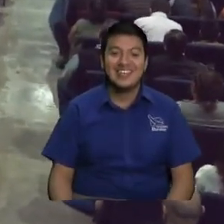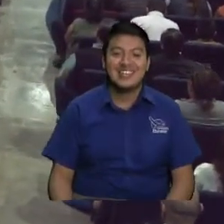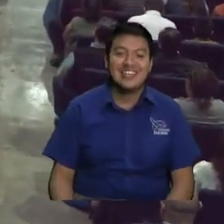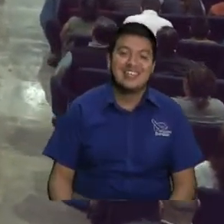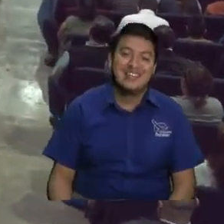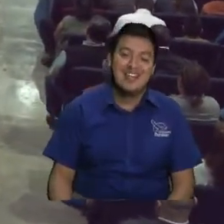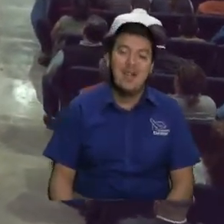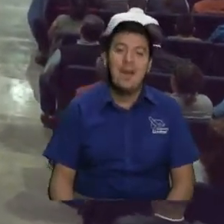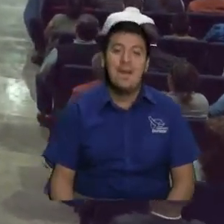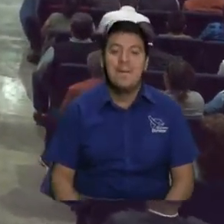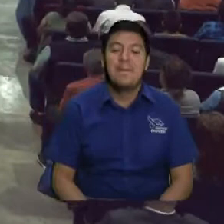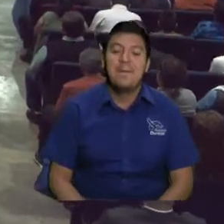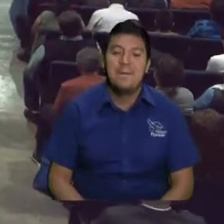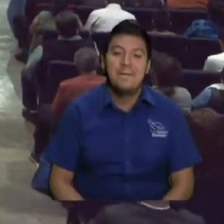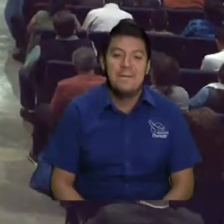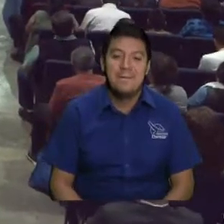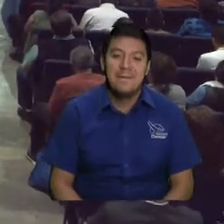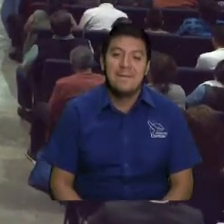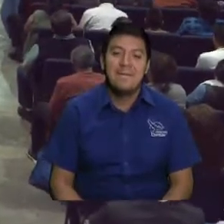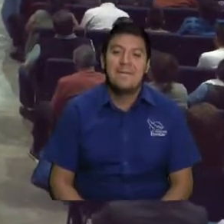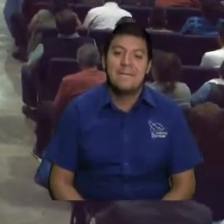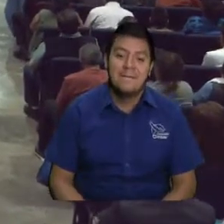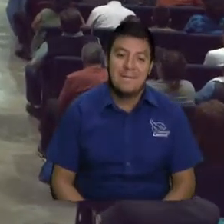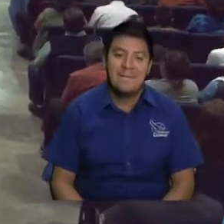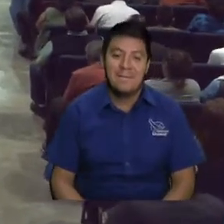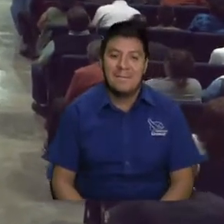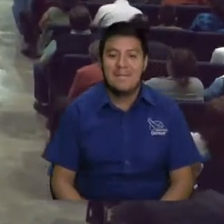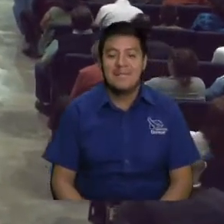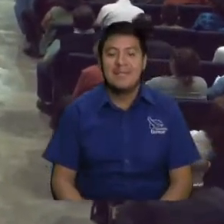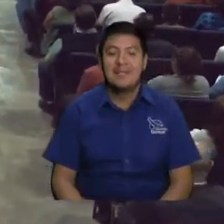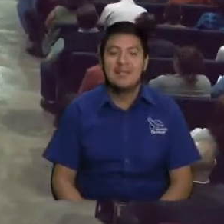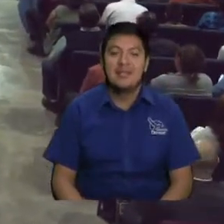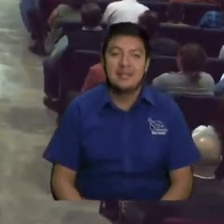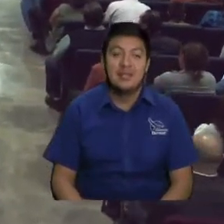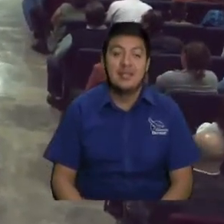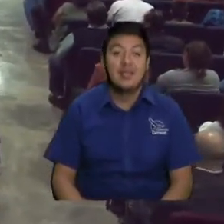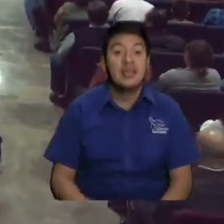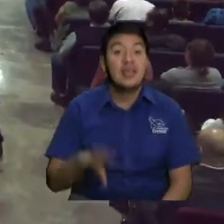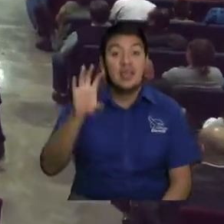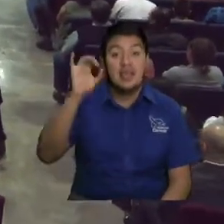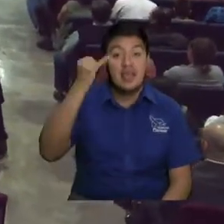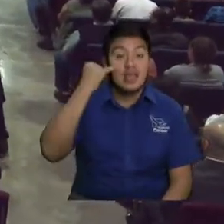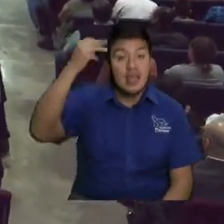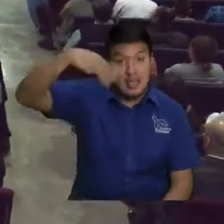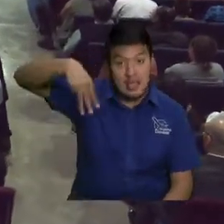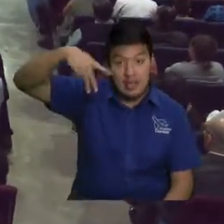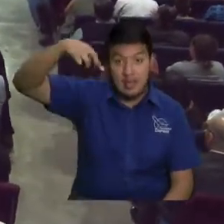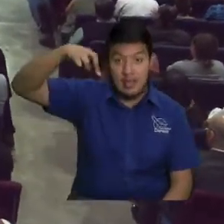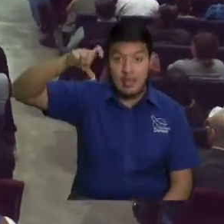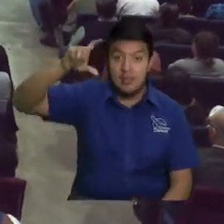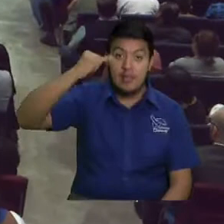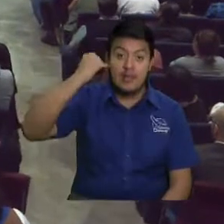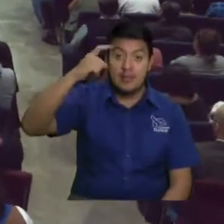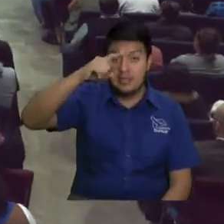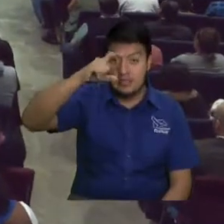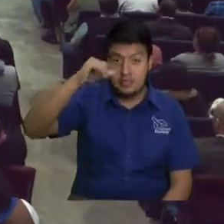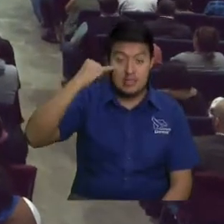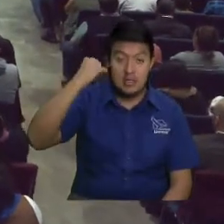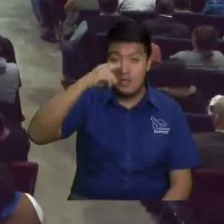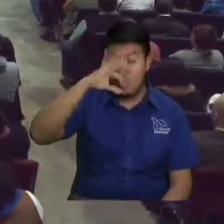No sé, la risa, lo implícito. Bueno, lo implícito es que aunque no se vio sexo